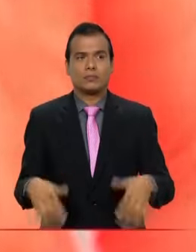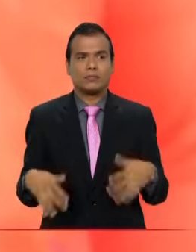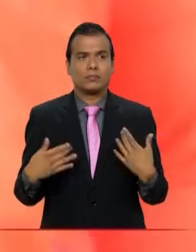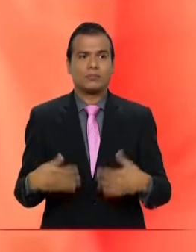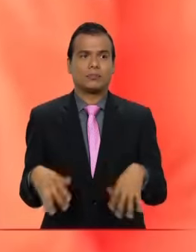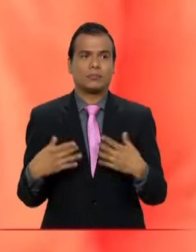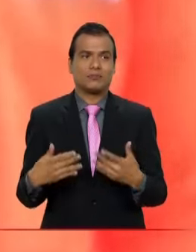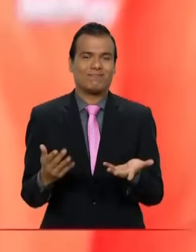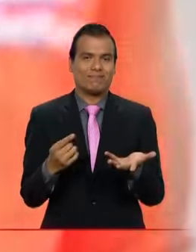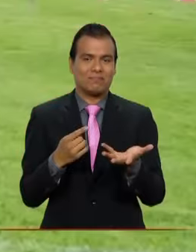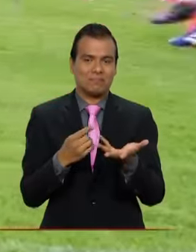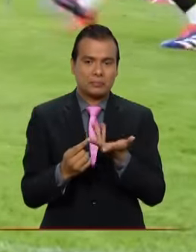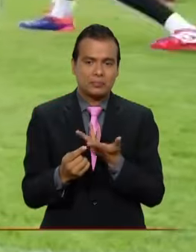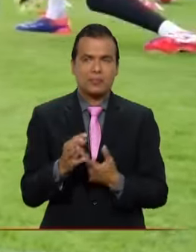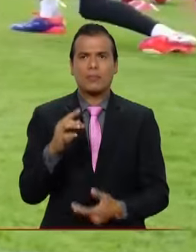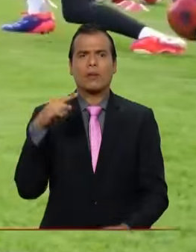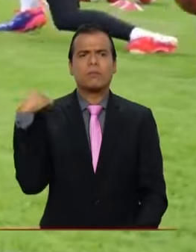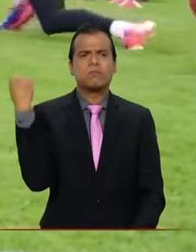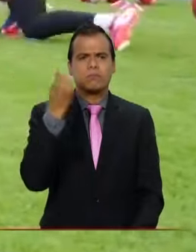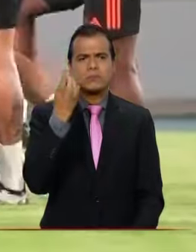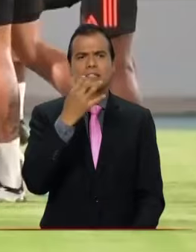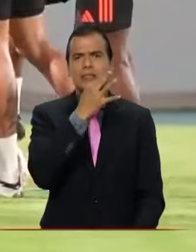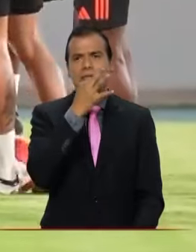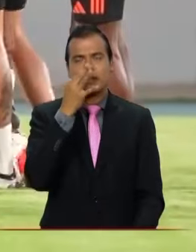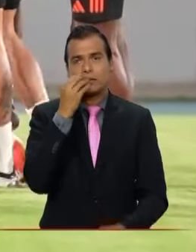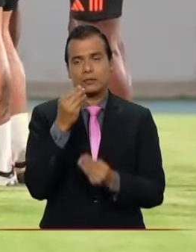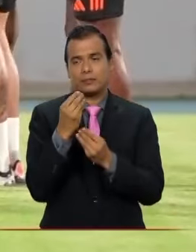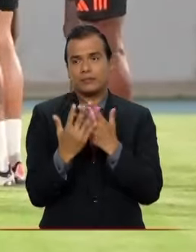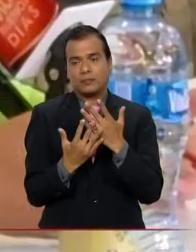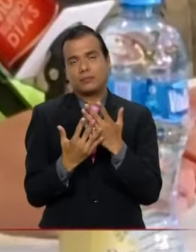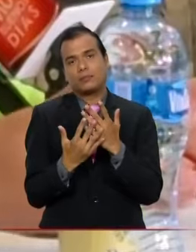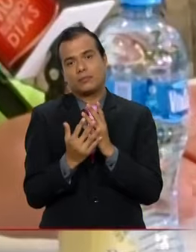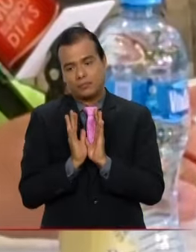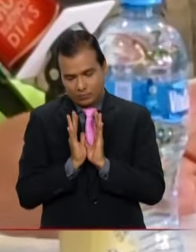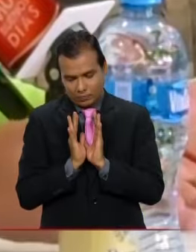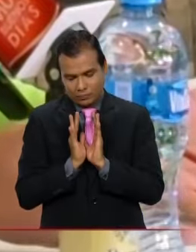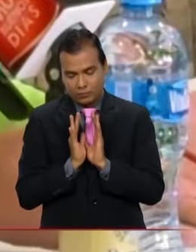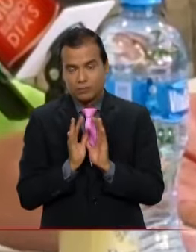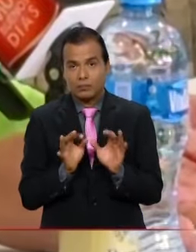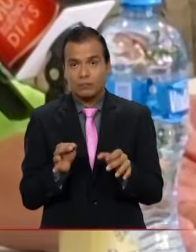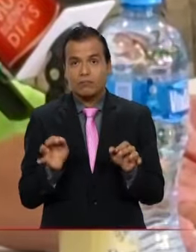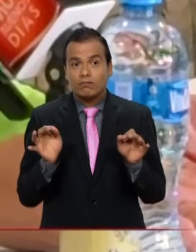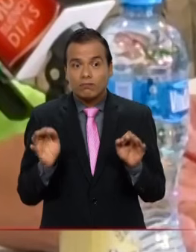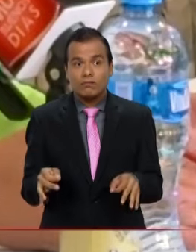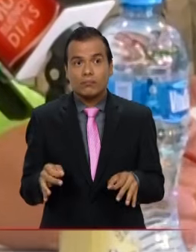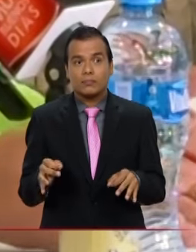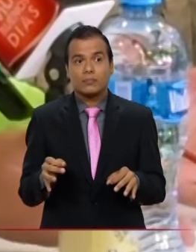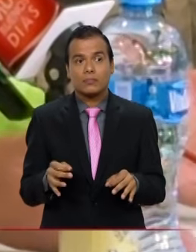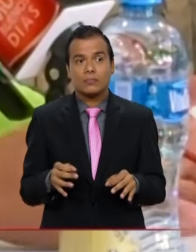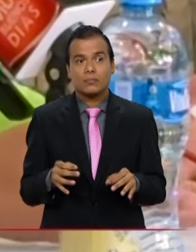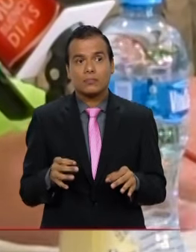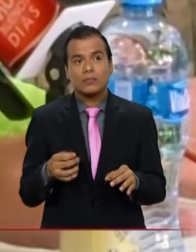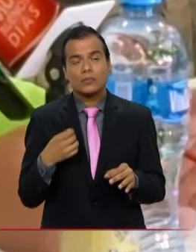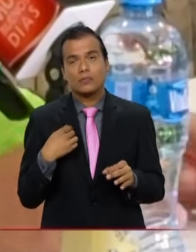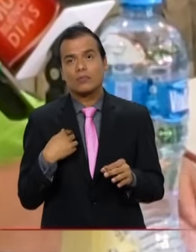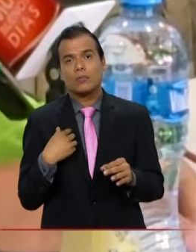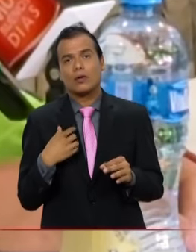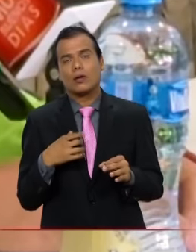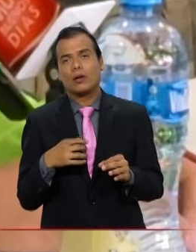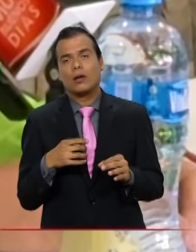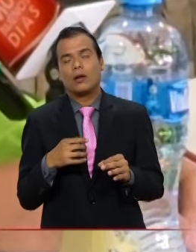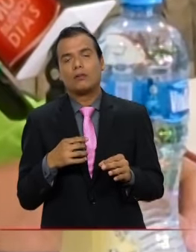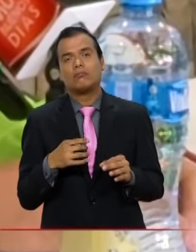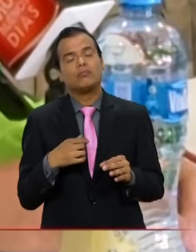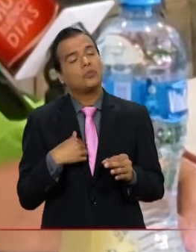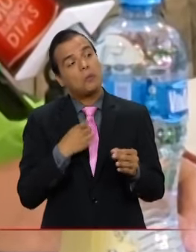demasiados secretos no existen, más allá, yo diría, de conocer la alineación. Ese es